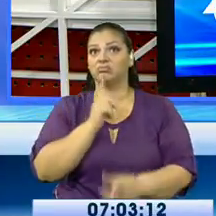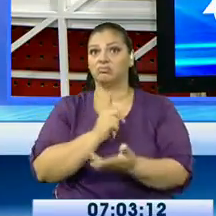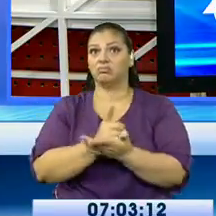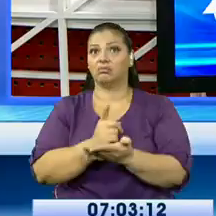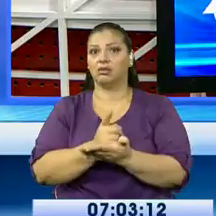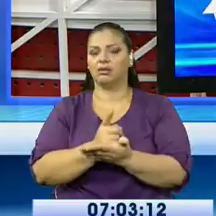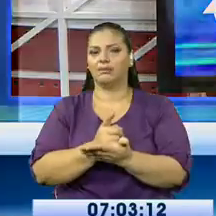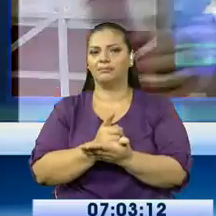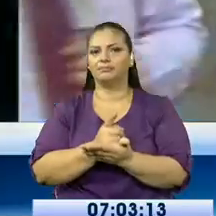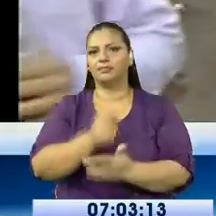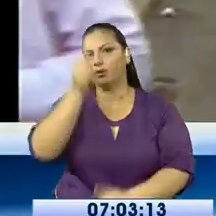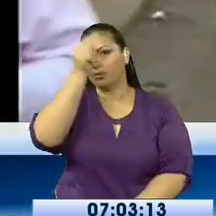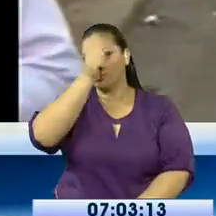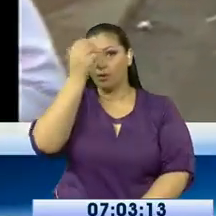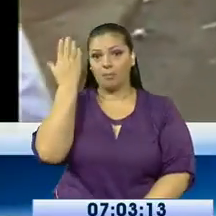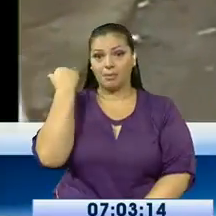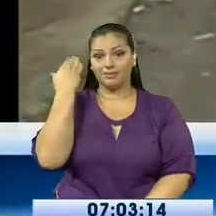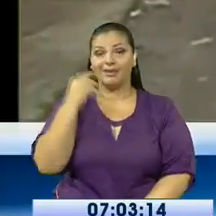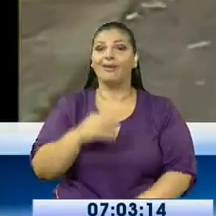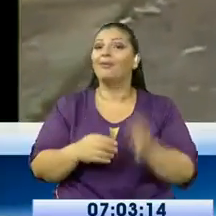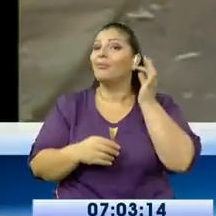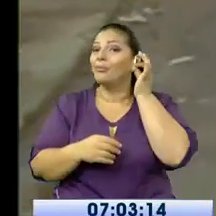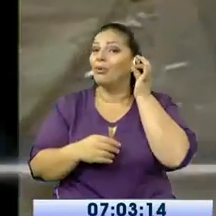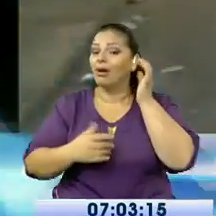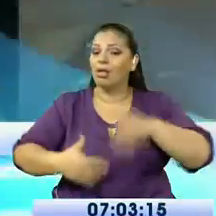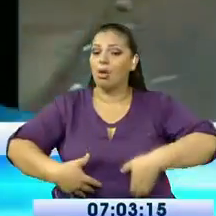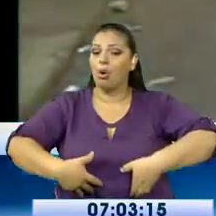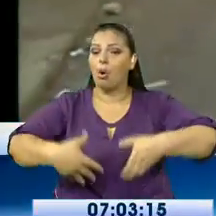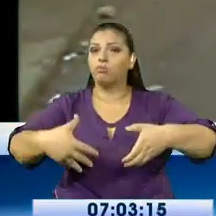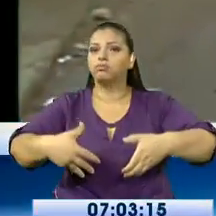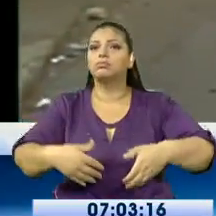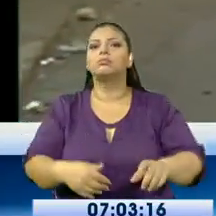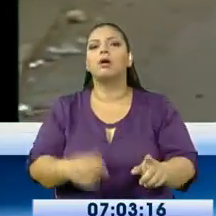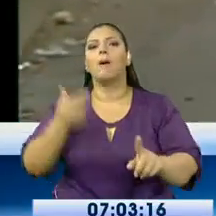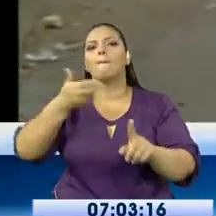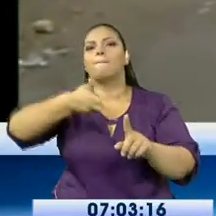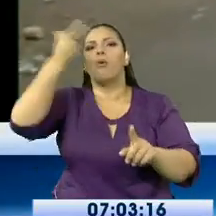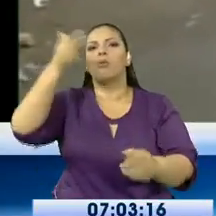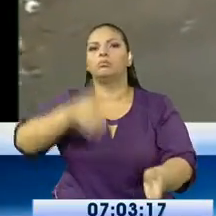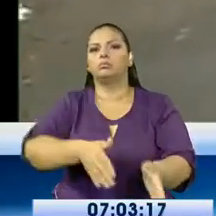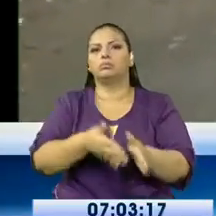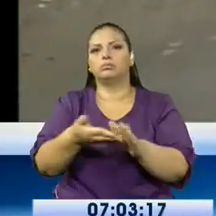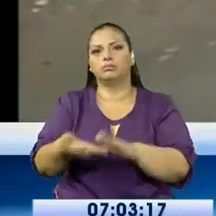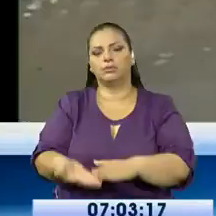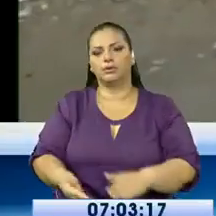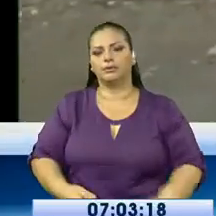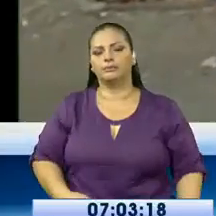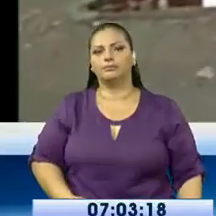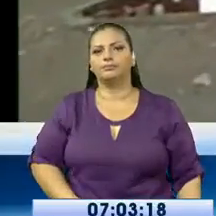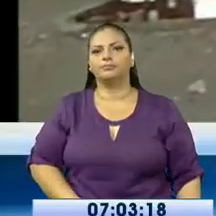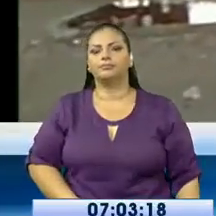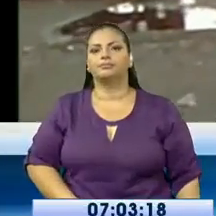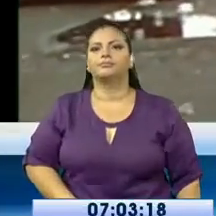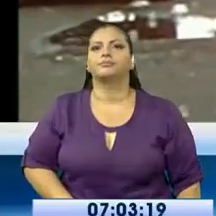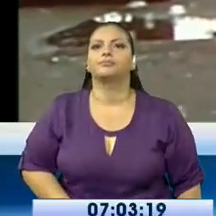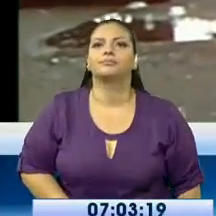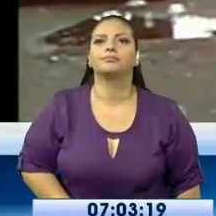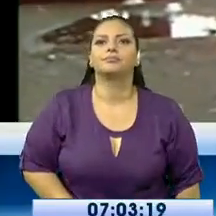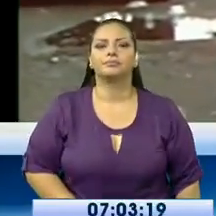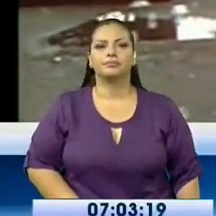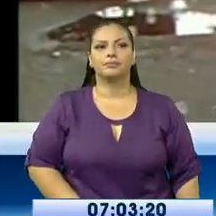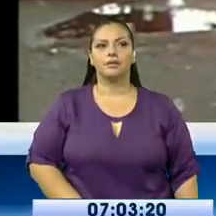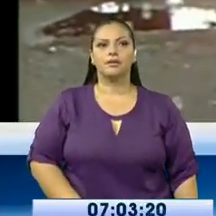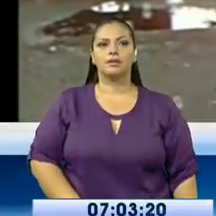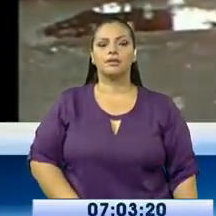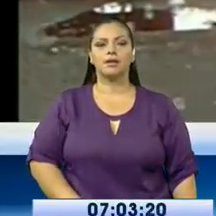de esta joven en estado de gestación. Según la Policía Nacional y habitantes,